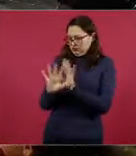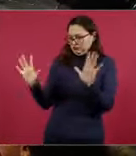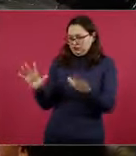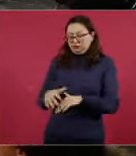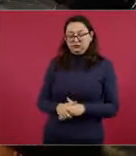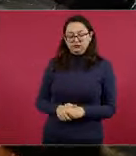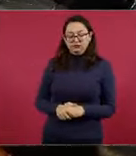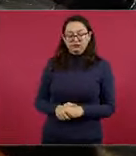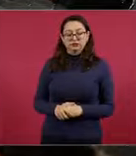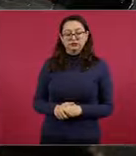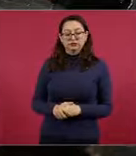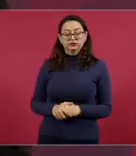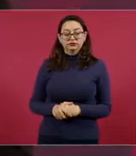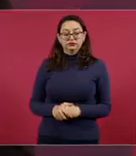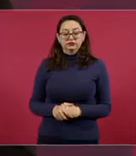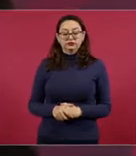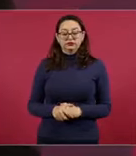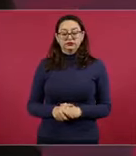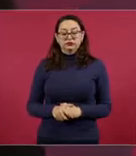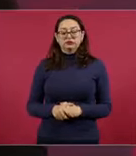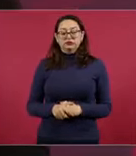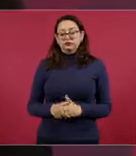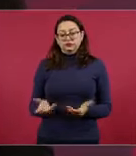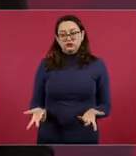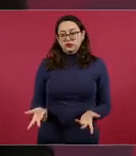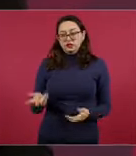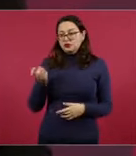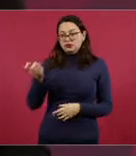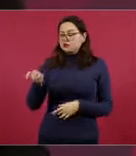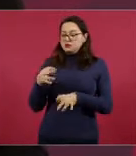se les está haciendo la propuesta